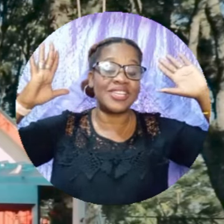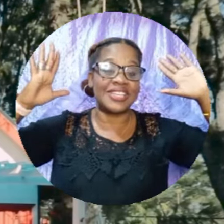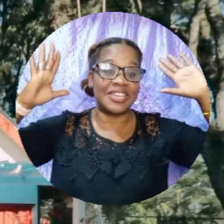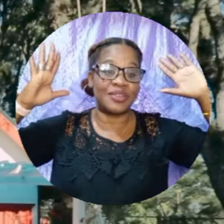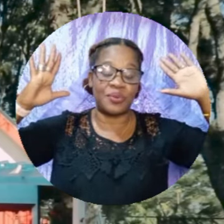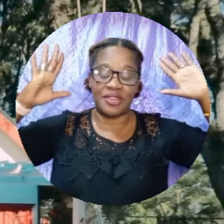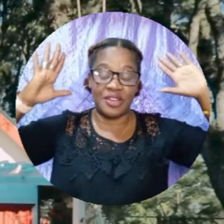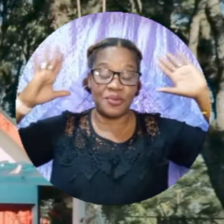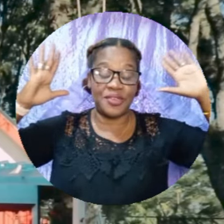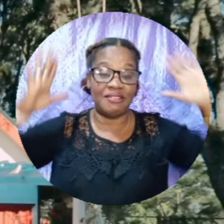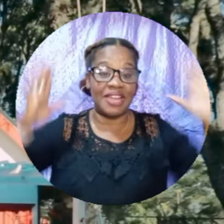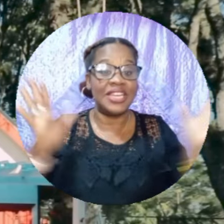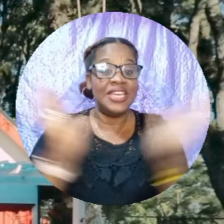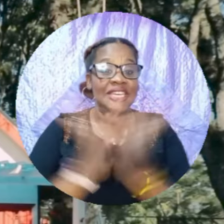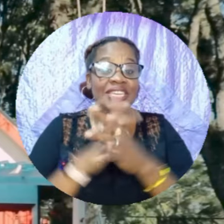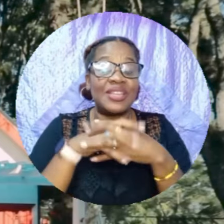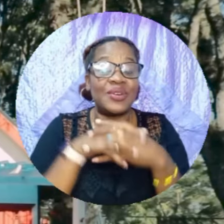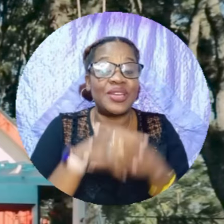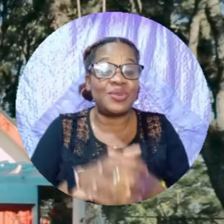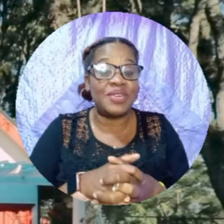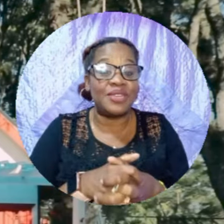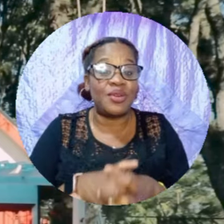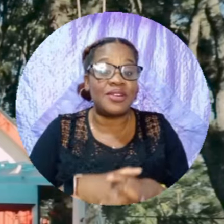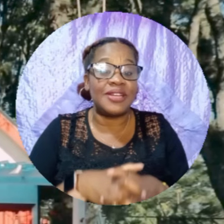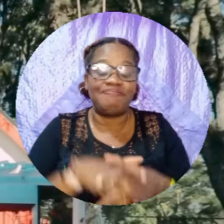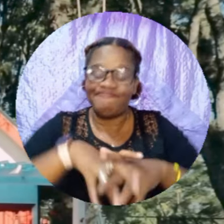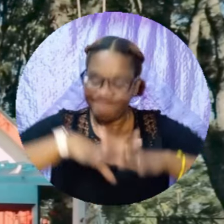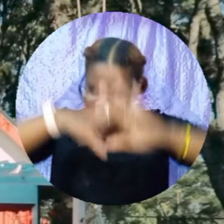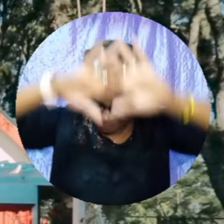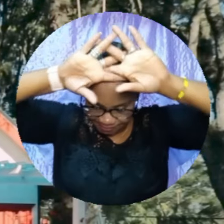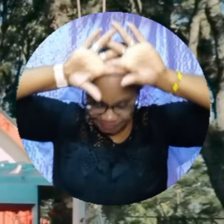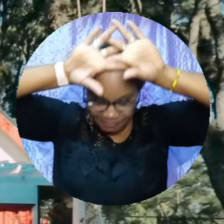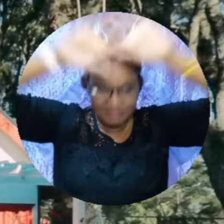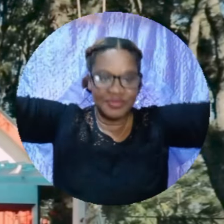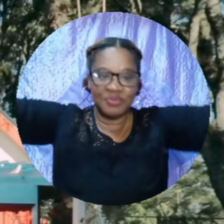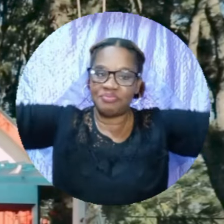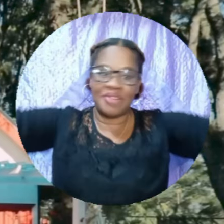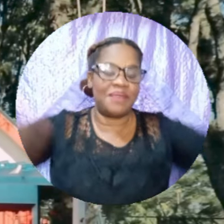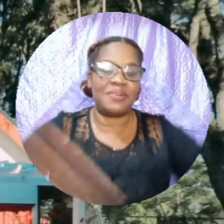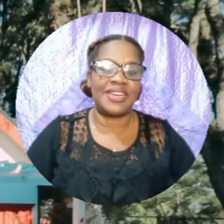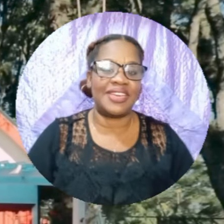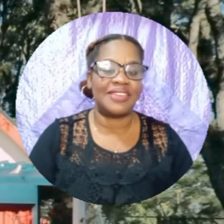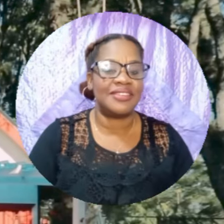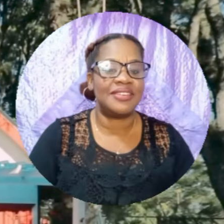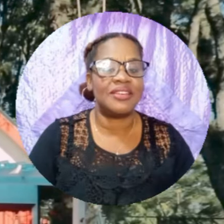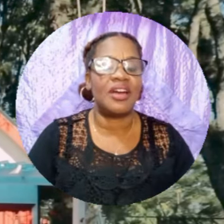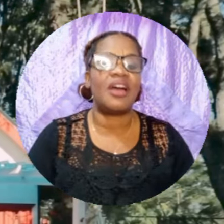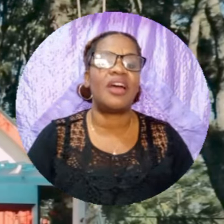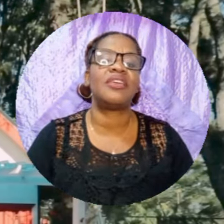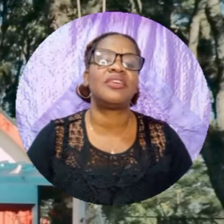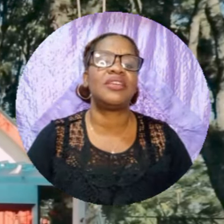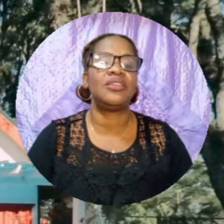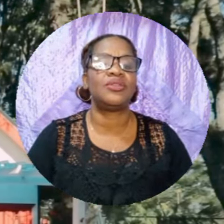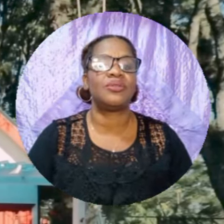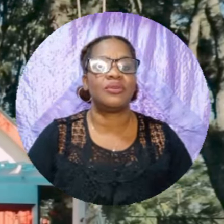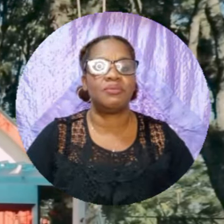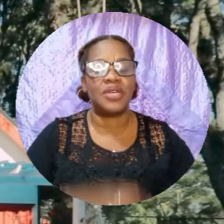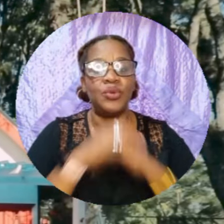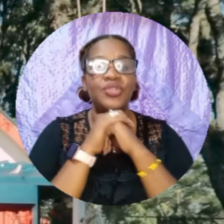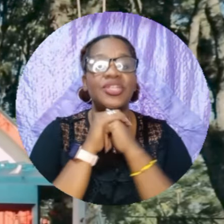podía hacer gesto porque no podía hablar. Y esto que estoy viendo ahora, vaya para qué. Ay, qué